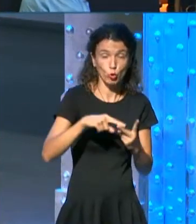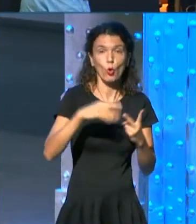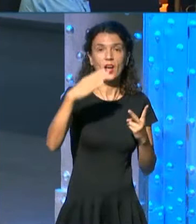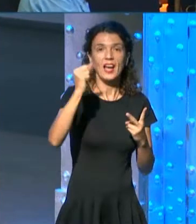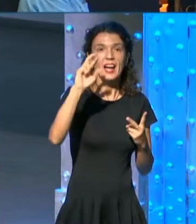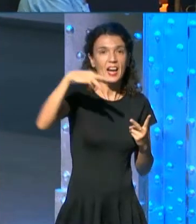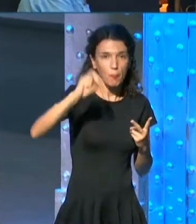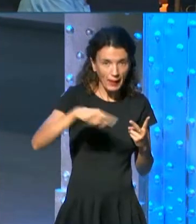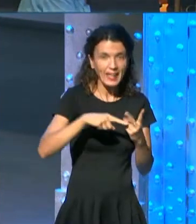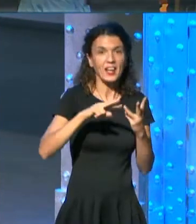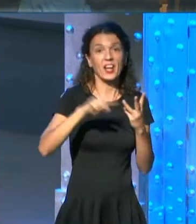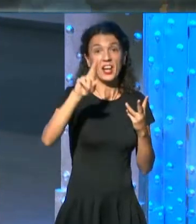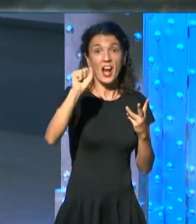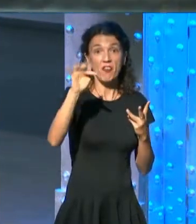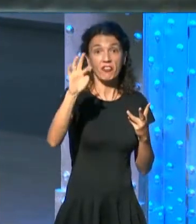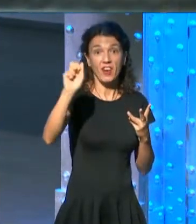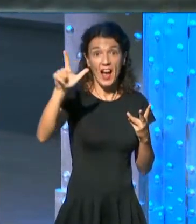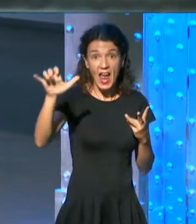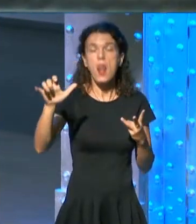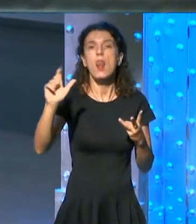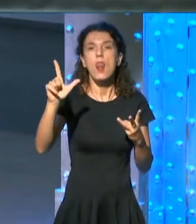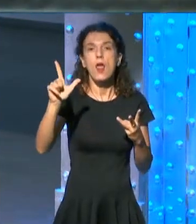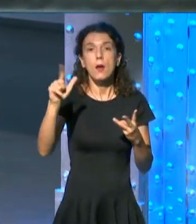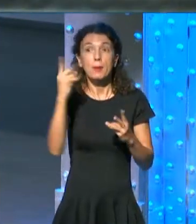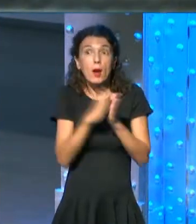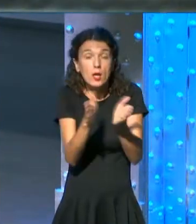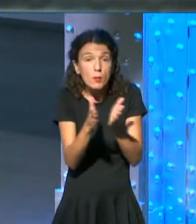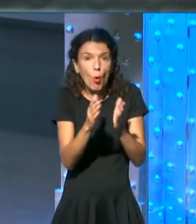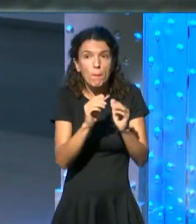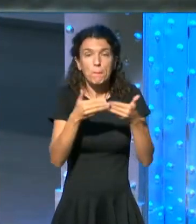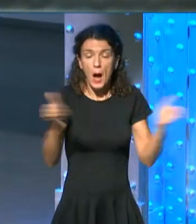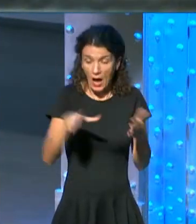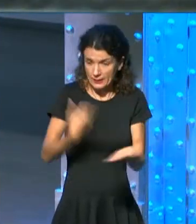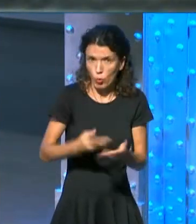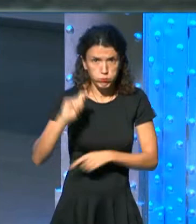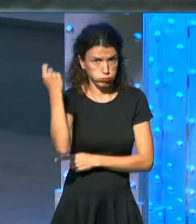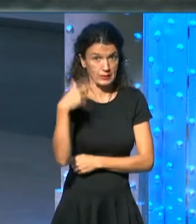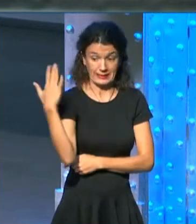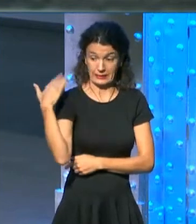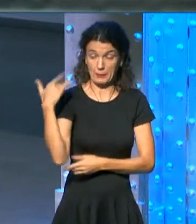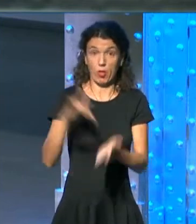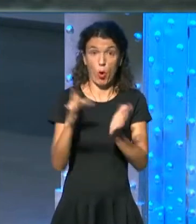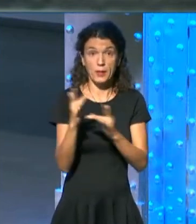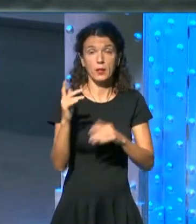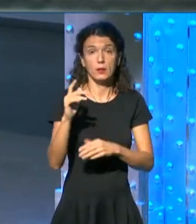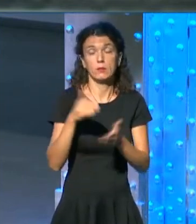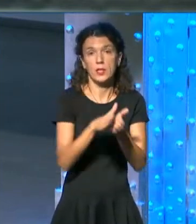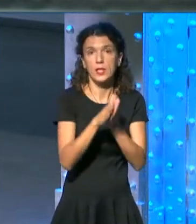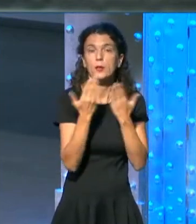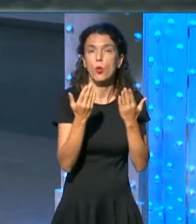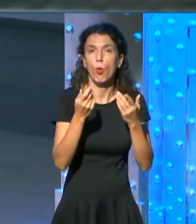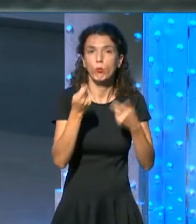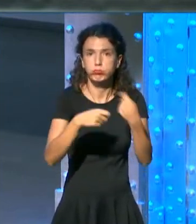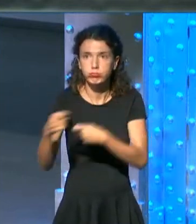con Rafael, y desde el primer libro que sacamos pues está siendo un éxito. Este salió en abril, si no me equivoco, y ya está